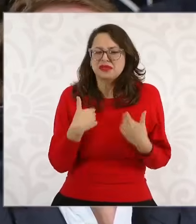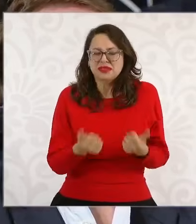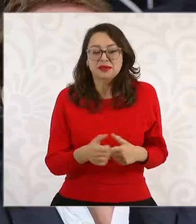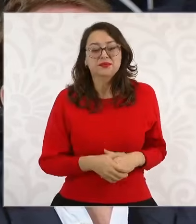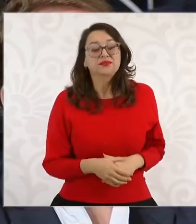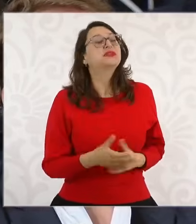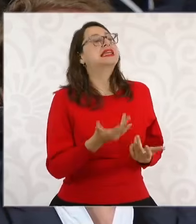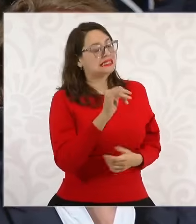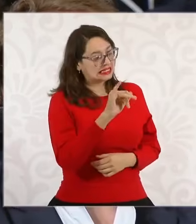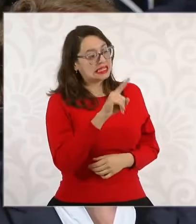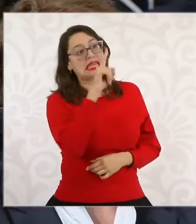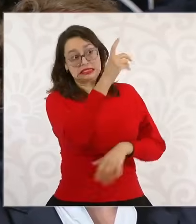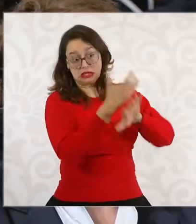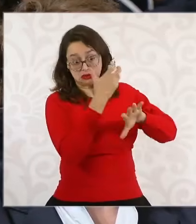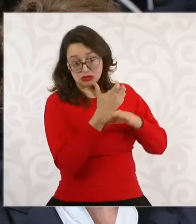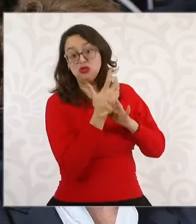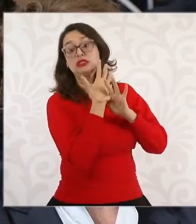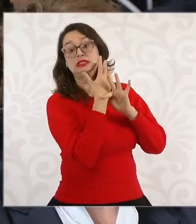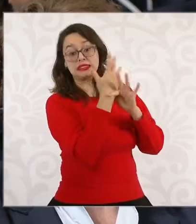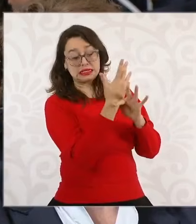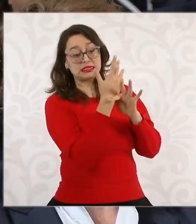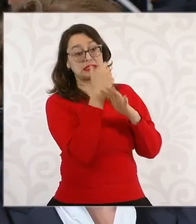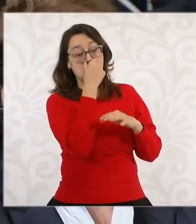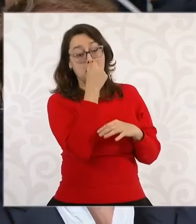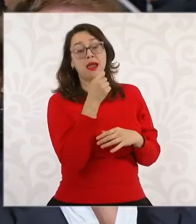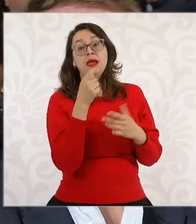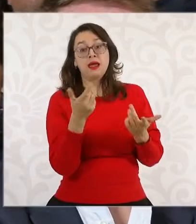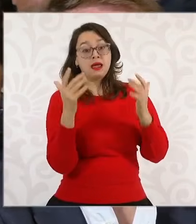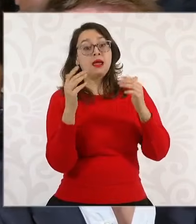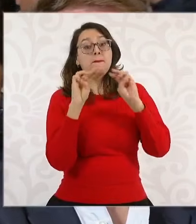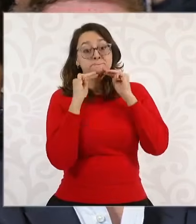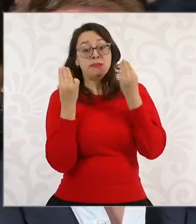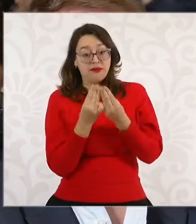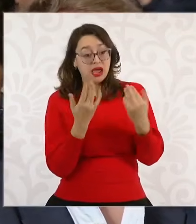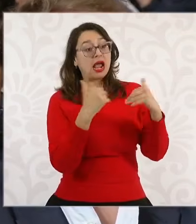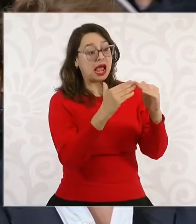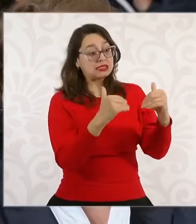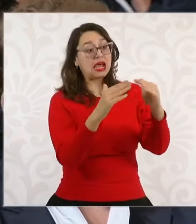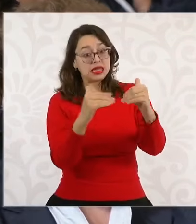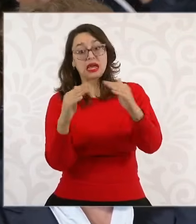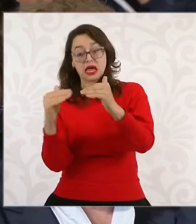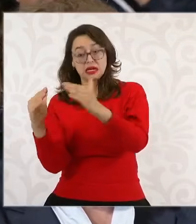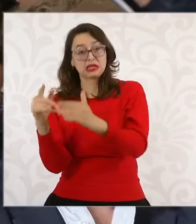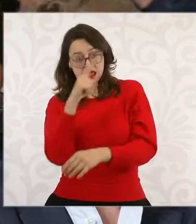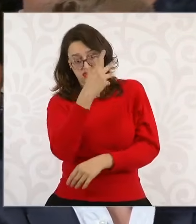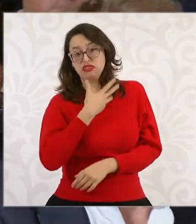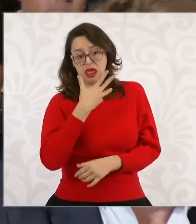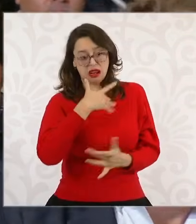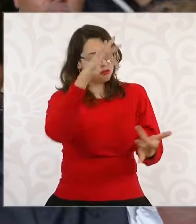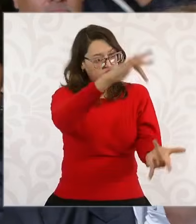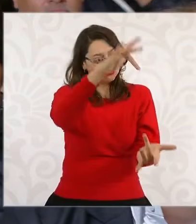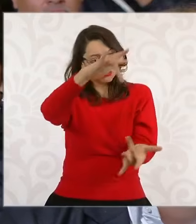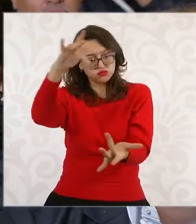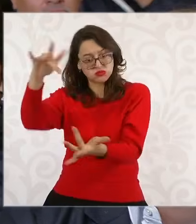que tiene Estados Unidos, de dónde, por ejemplo, residen los narcotraficantes, ¿qué estaría esperando el gobierno mexicano, el gobierno estadounidense